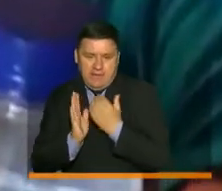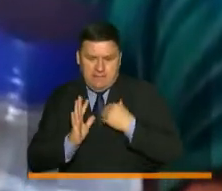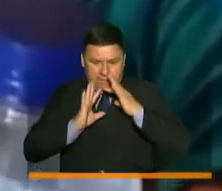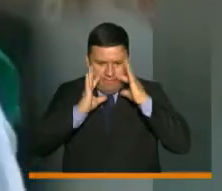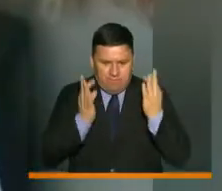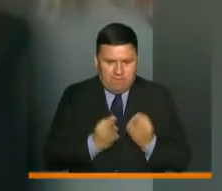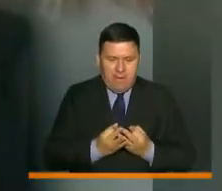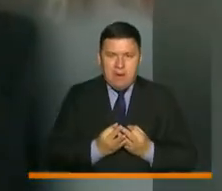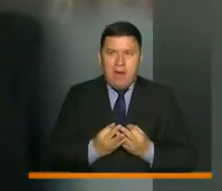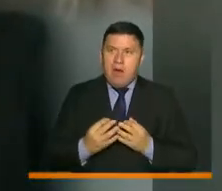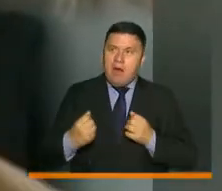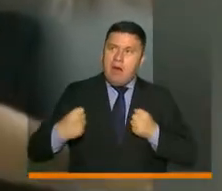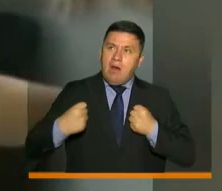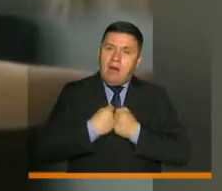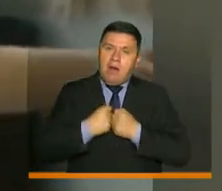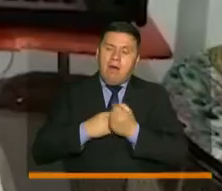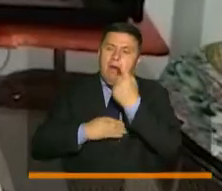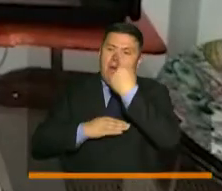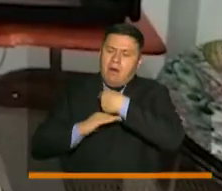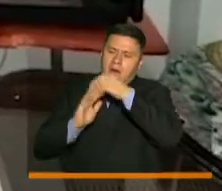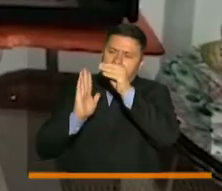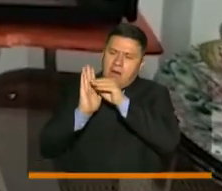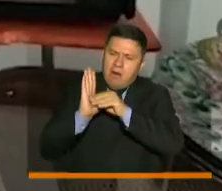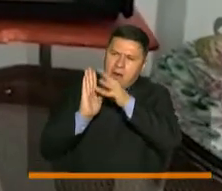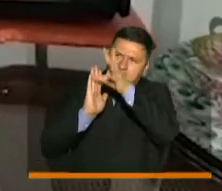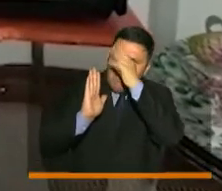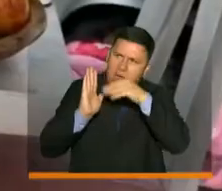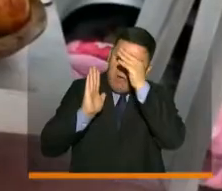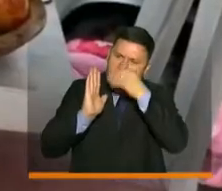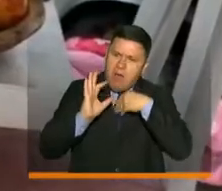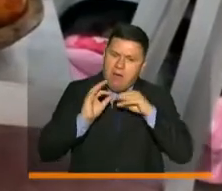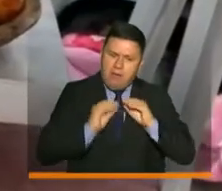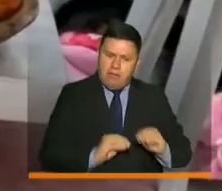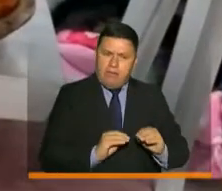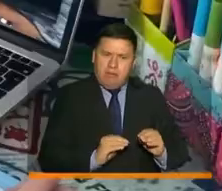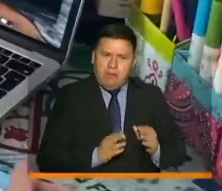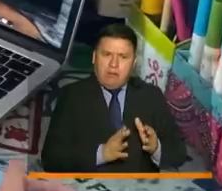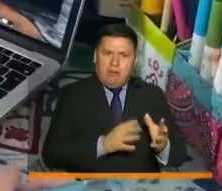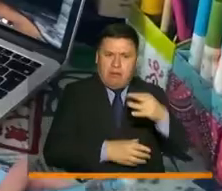familias colombianas, con el fin de generar las condiciones necesarias para garantizar el